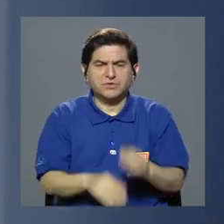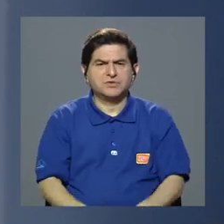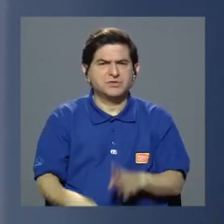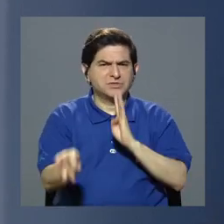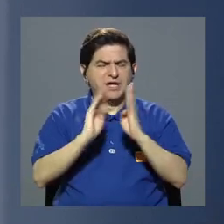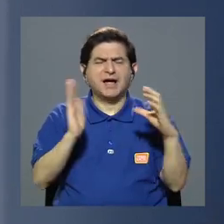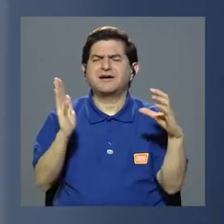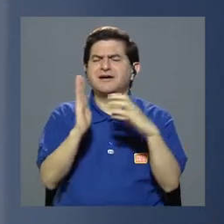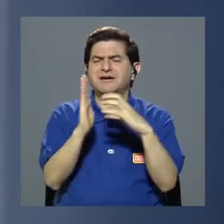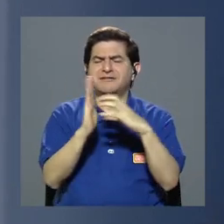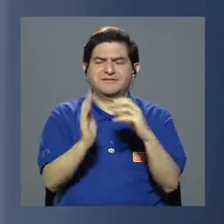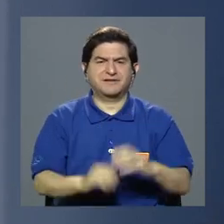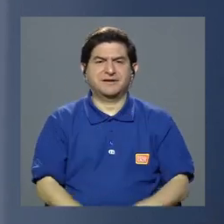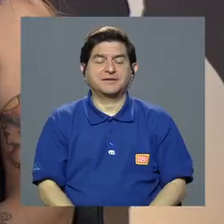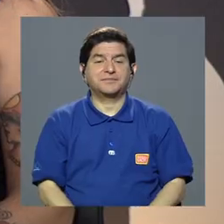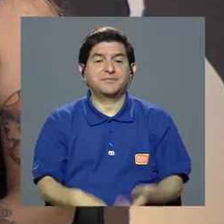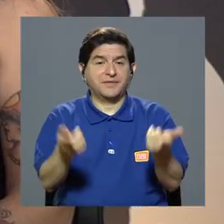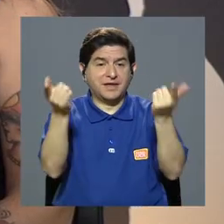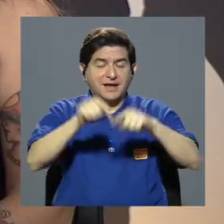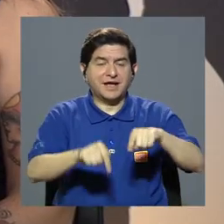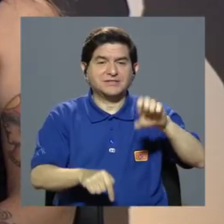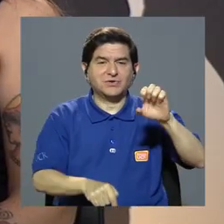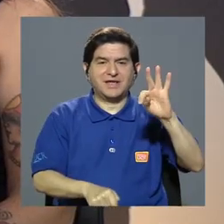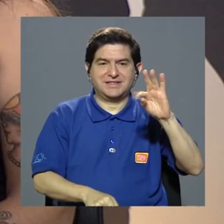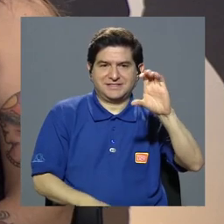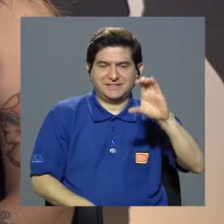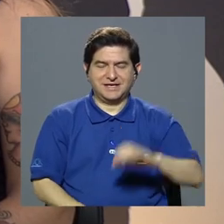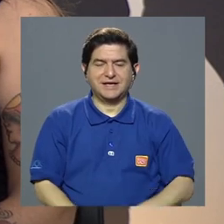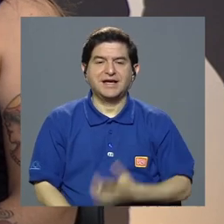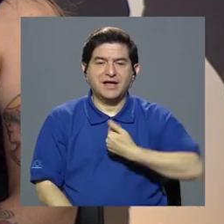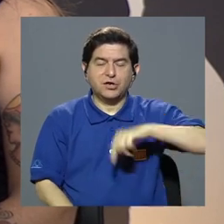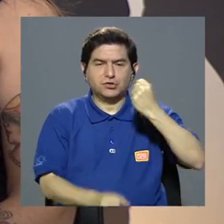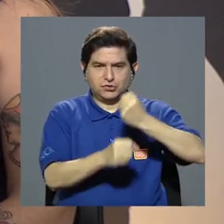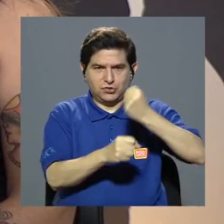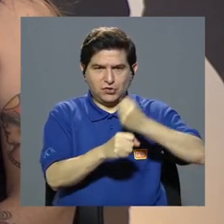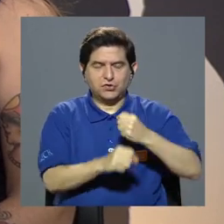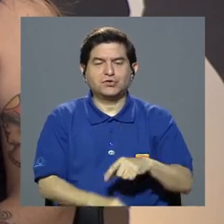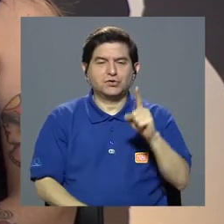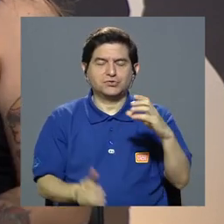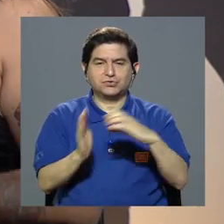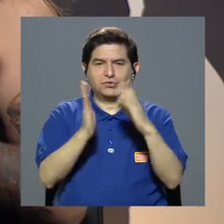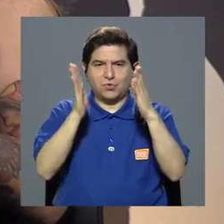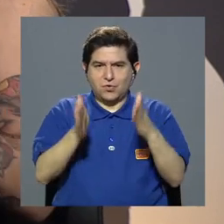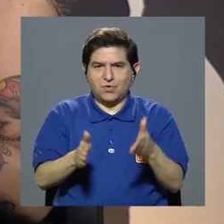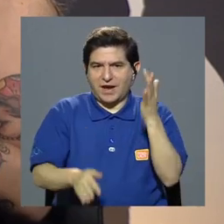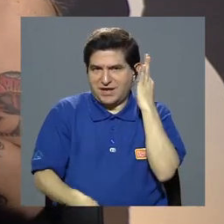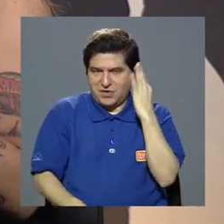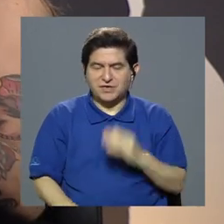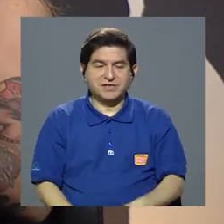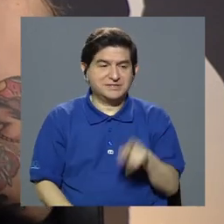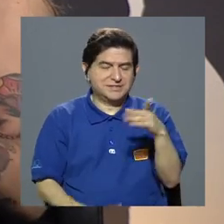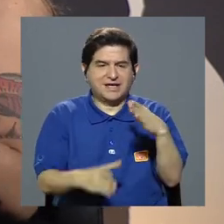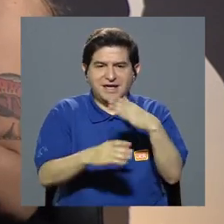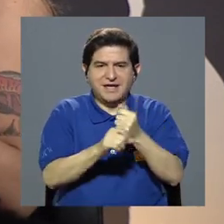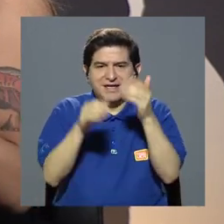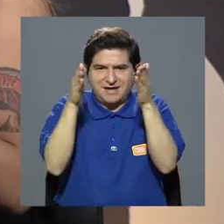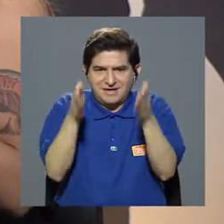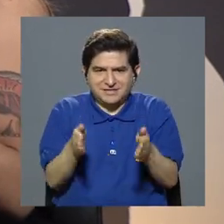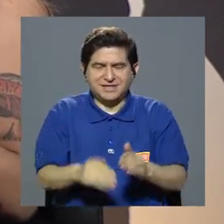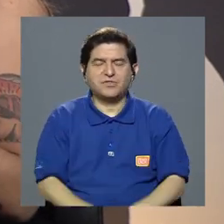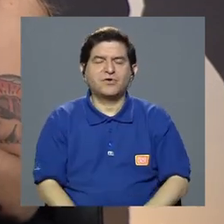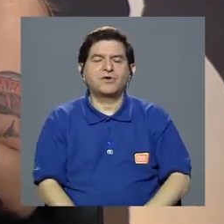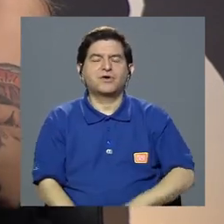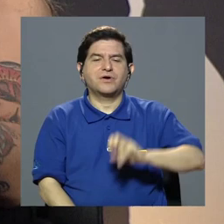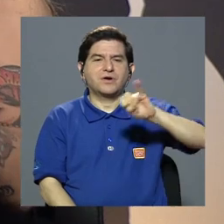producción hablemos un poquito del guión bueno en el caso de etcétera nosotros trabajamos con una guionista y realizadora verdad esa